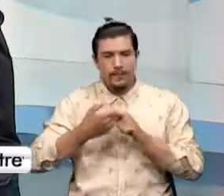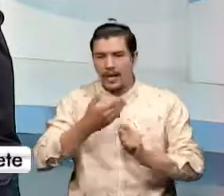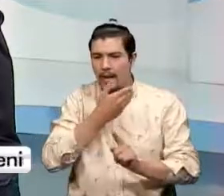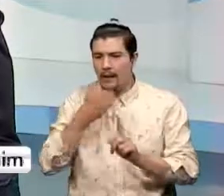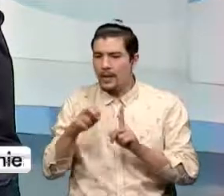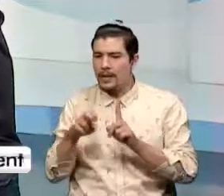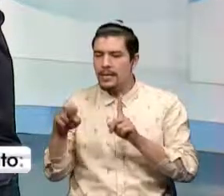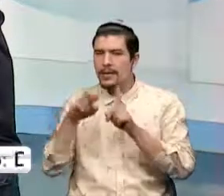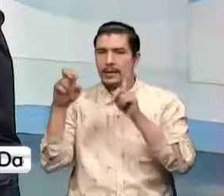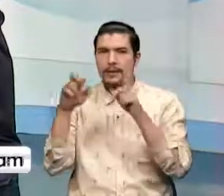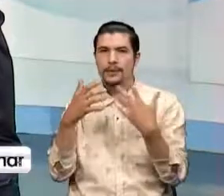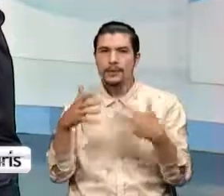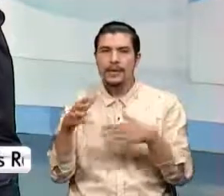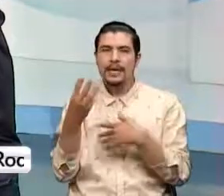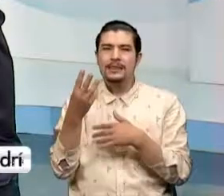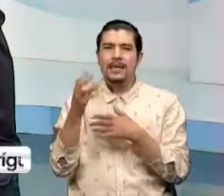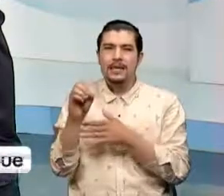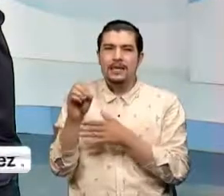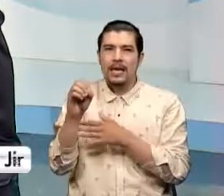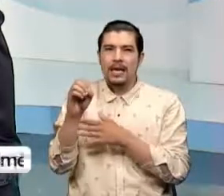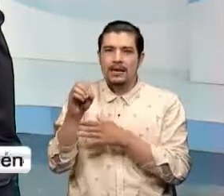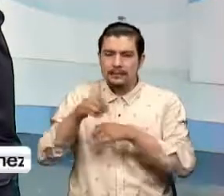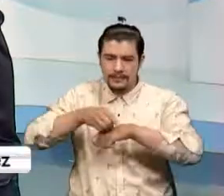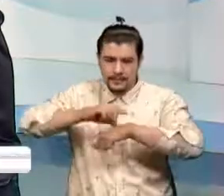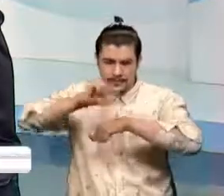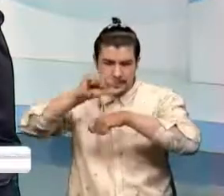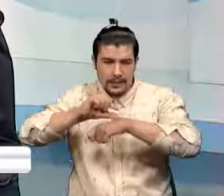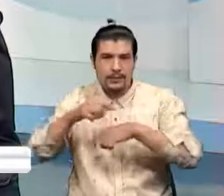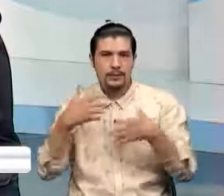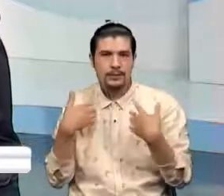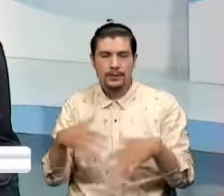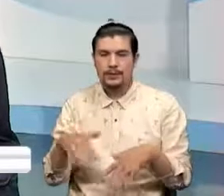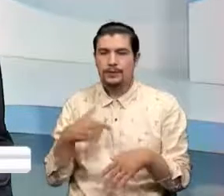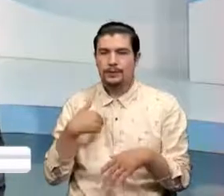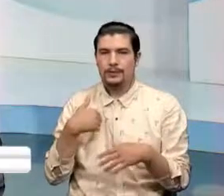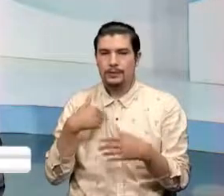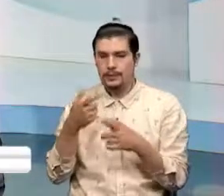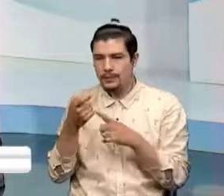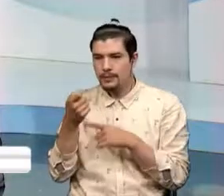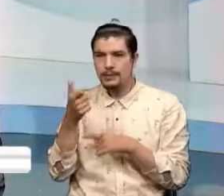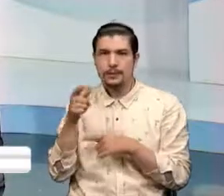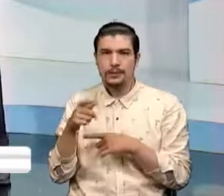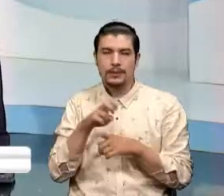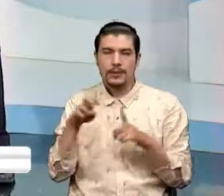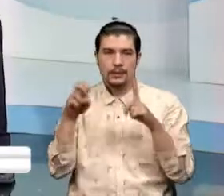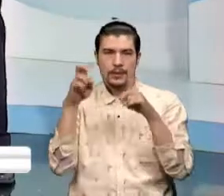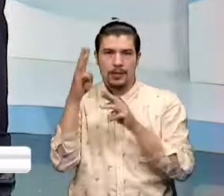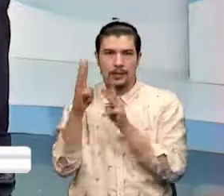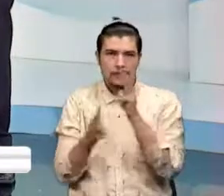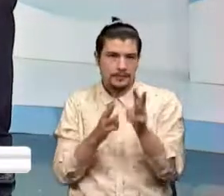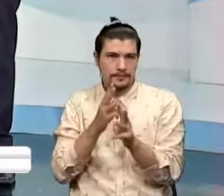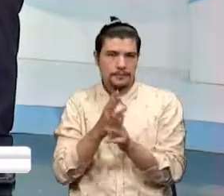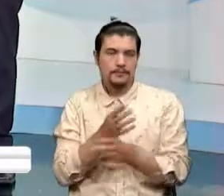menos 30 centésimas del récord mundial. Gracias, Crispín. Júbilo para el deporte